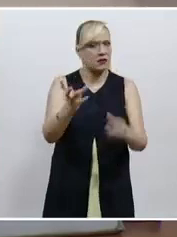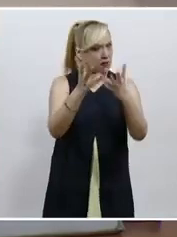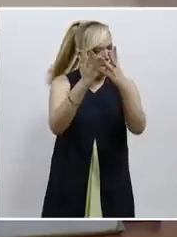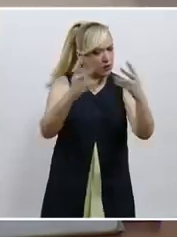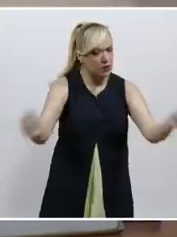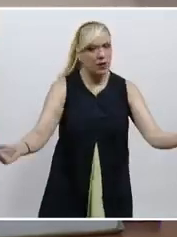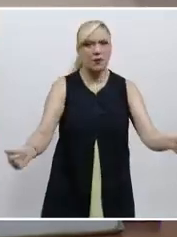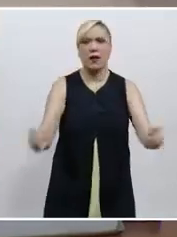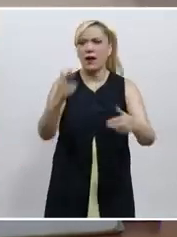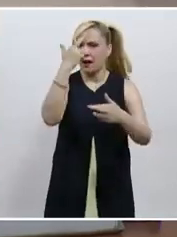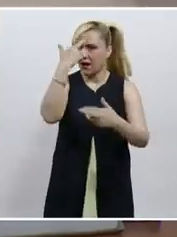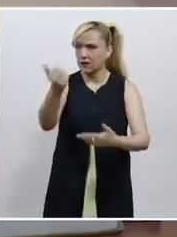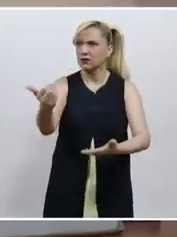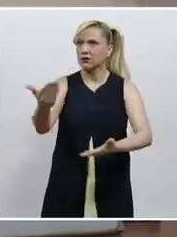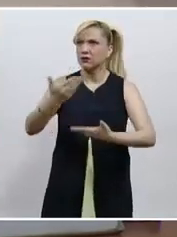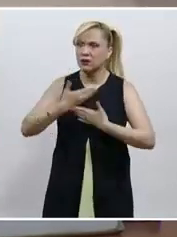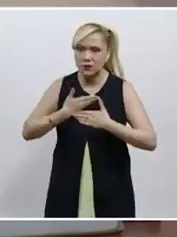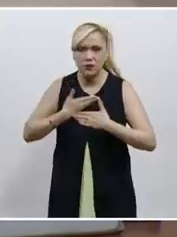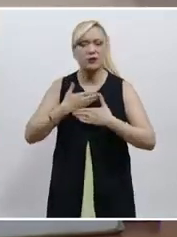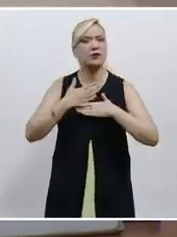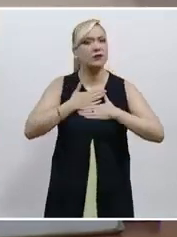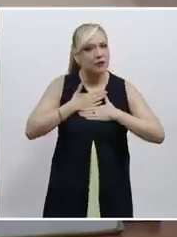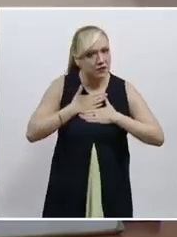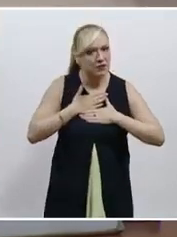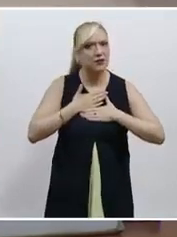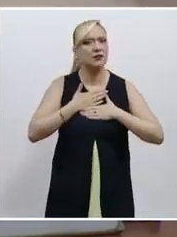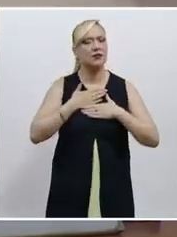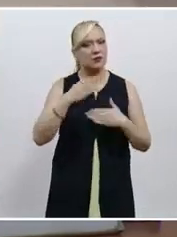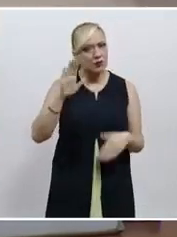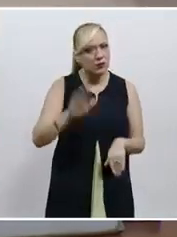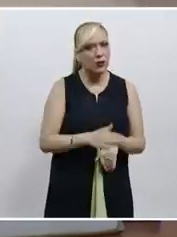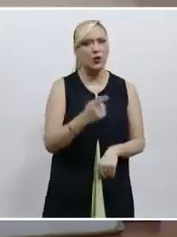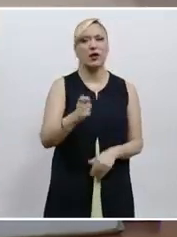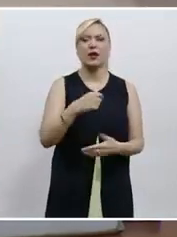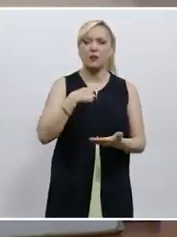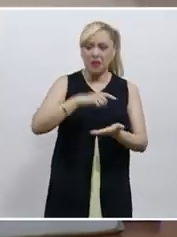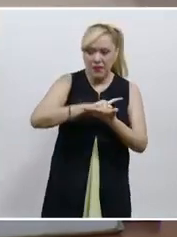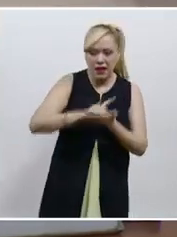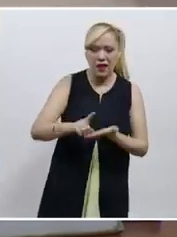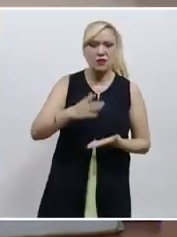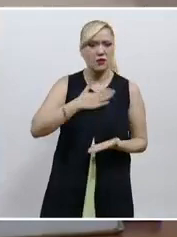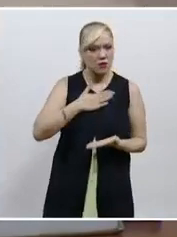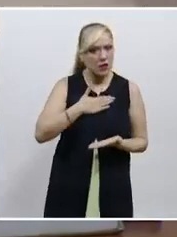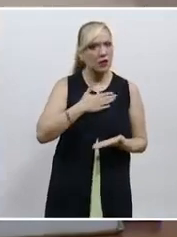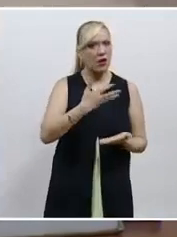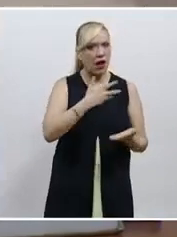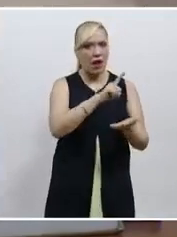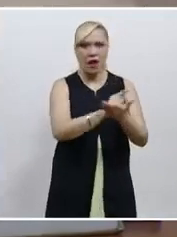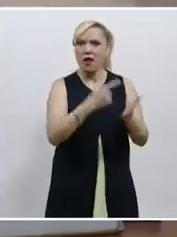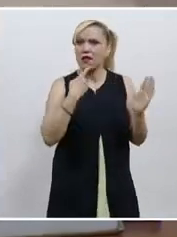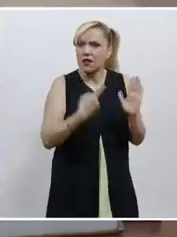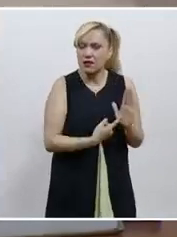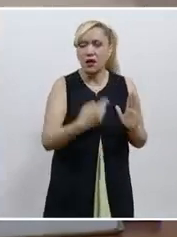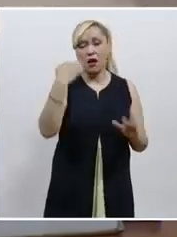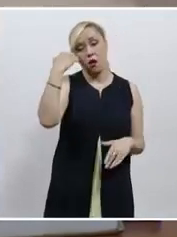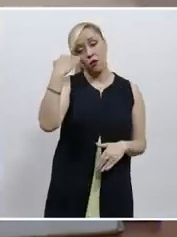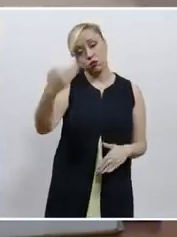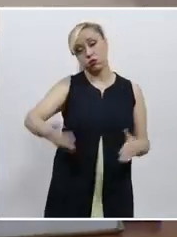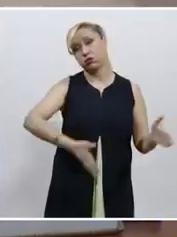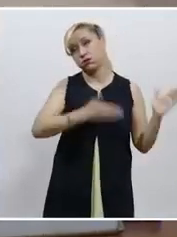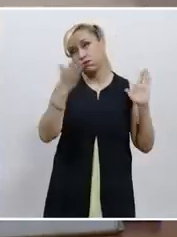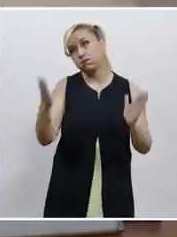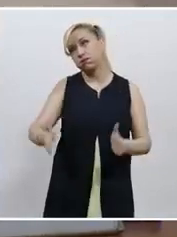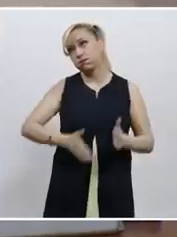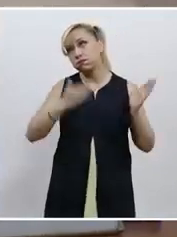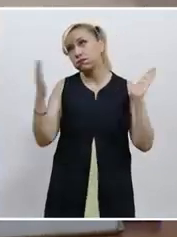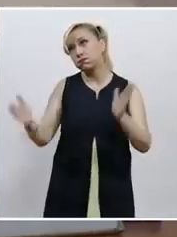que nos den la razón y que porque la razón la tenemos porque el derecho, la doctrina, todo nos lo da, ¿no? Entonces, el que tardemos en llegar a la